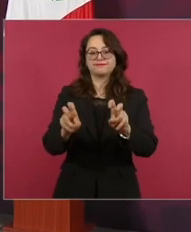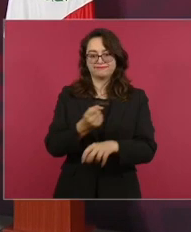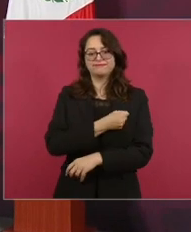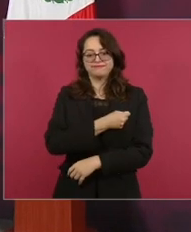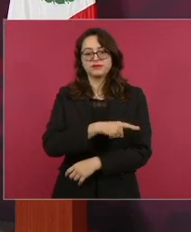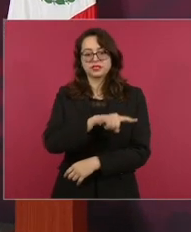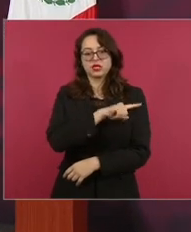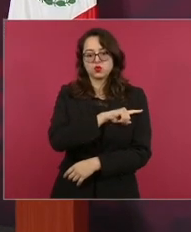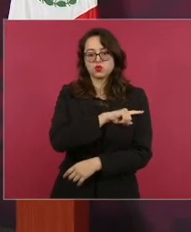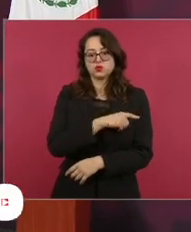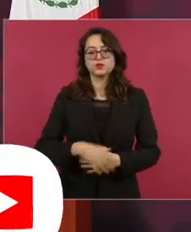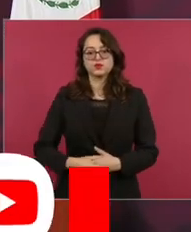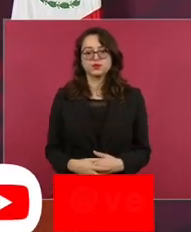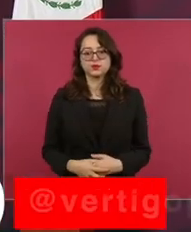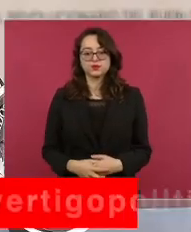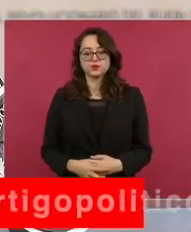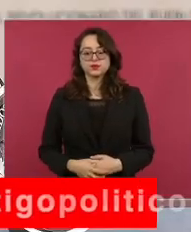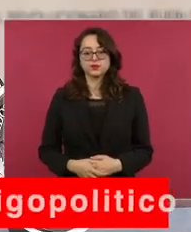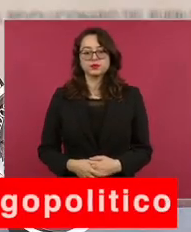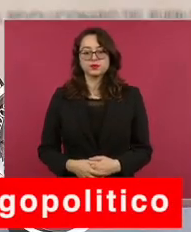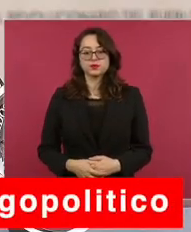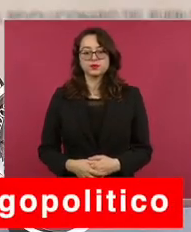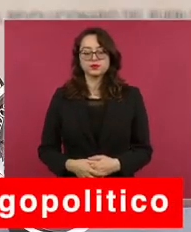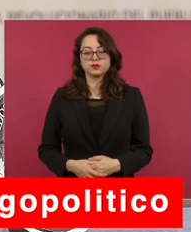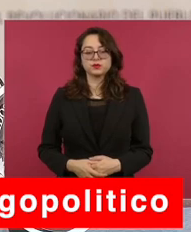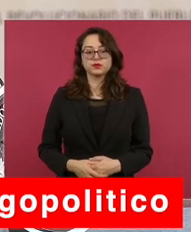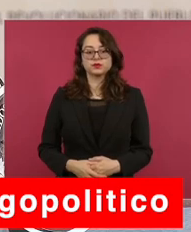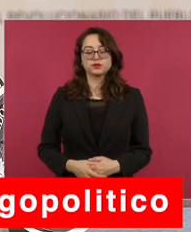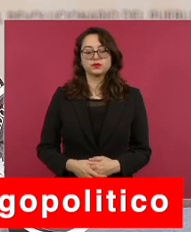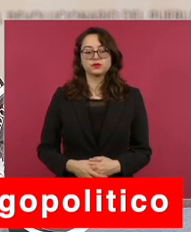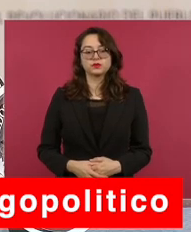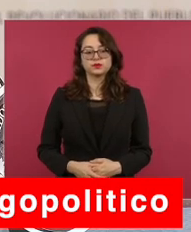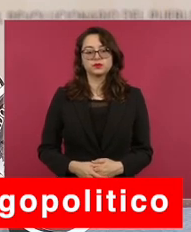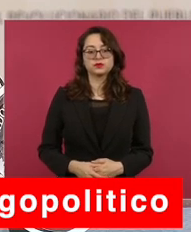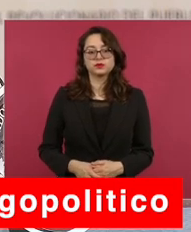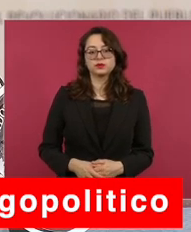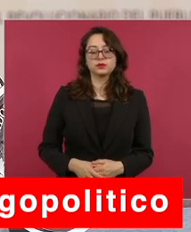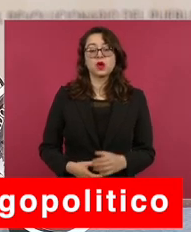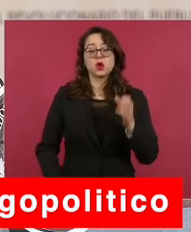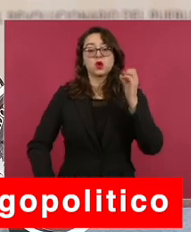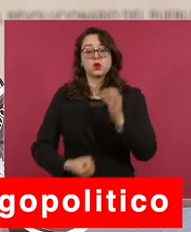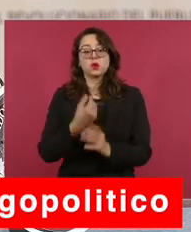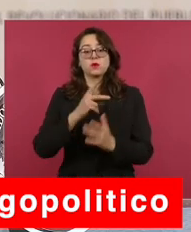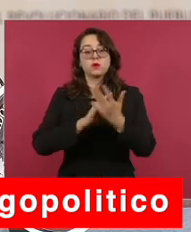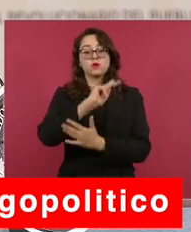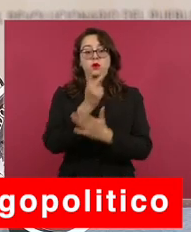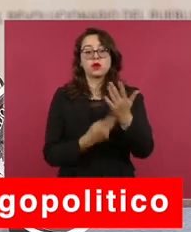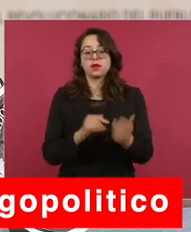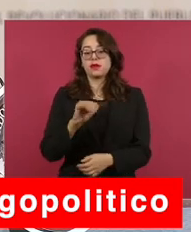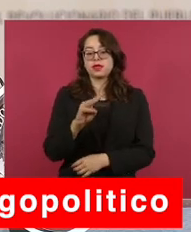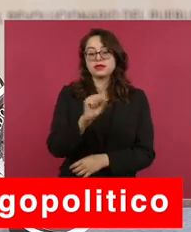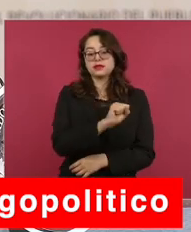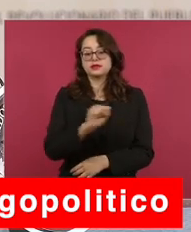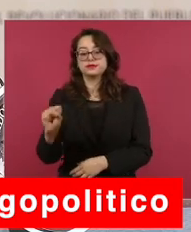El presidente López Obrador afirma que México no romperá relaciones con Israel ante el conflicto bélico con Hamas y